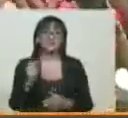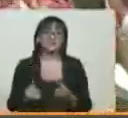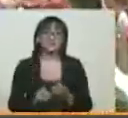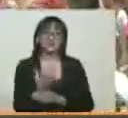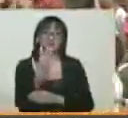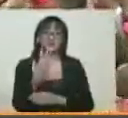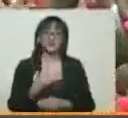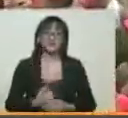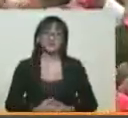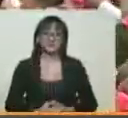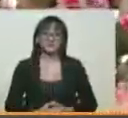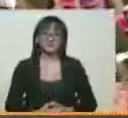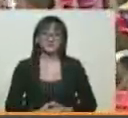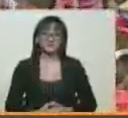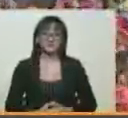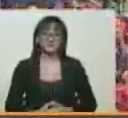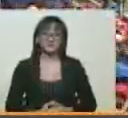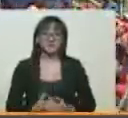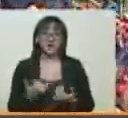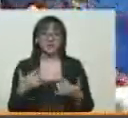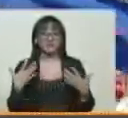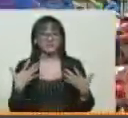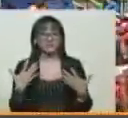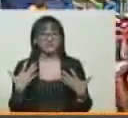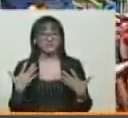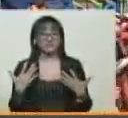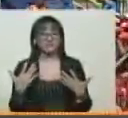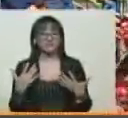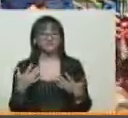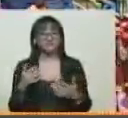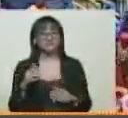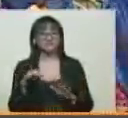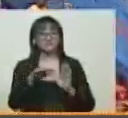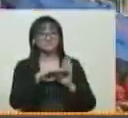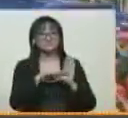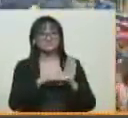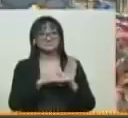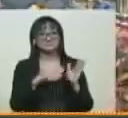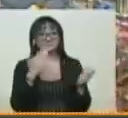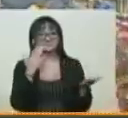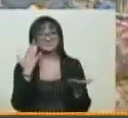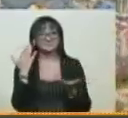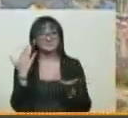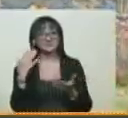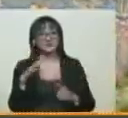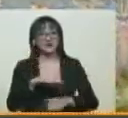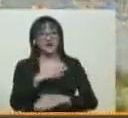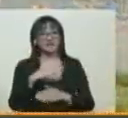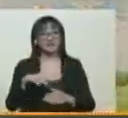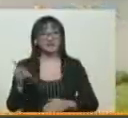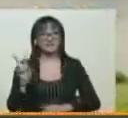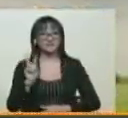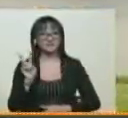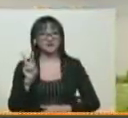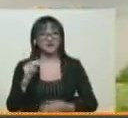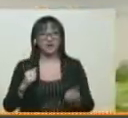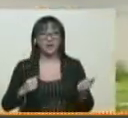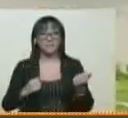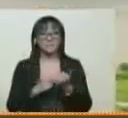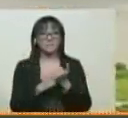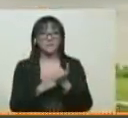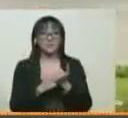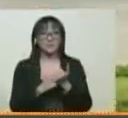de mayo. Ahora, a continuación, disfrutan entonces de la presentación de los habitantes venezolanos quienes apoyan y